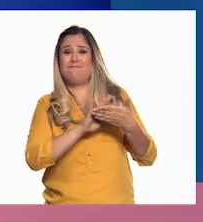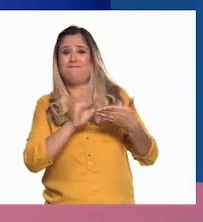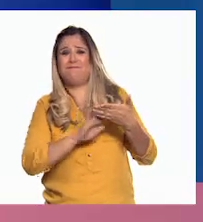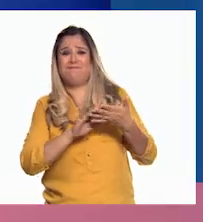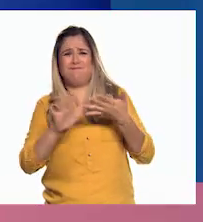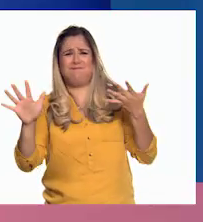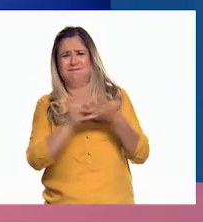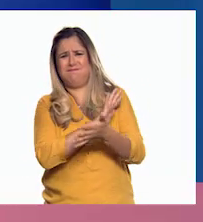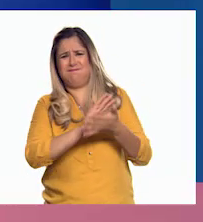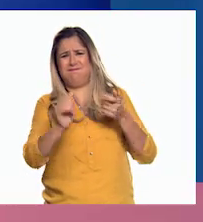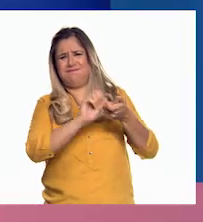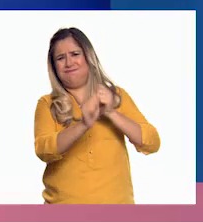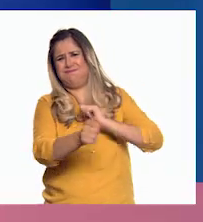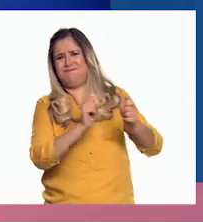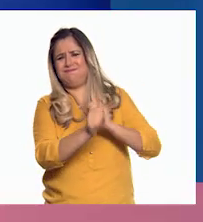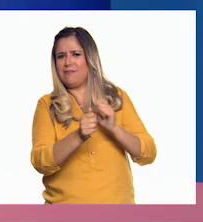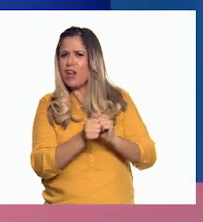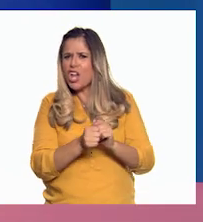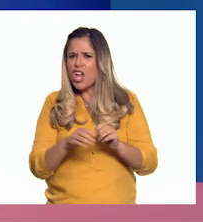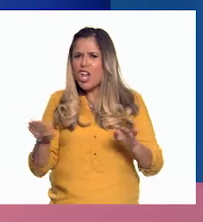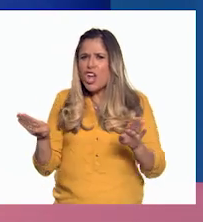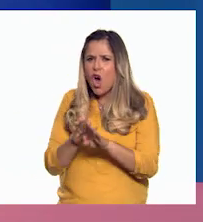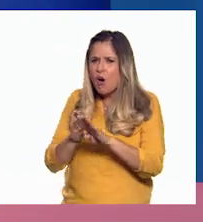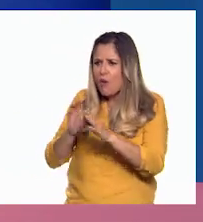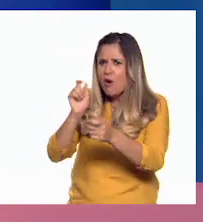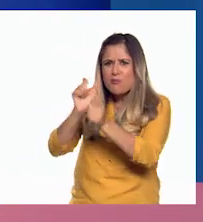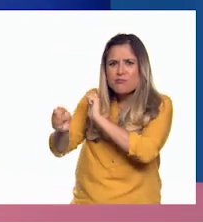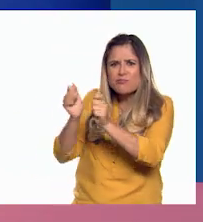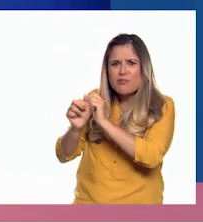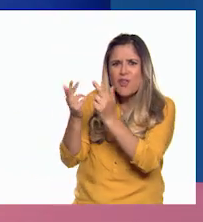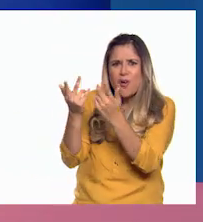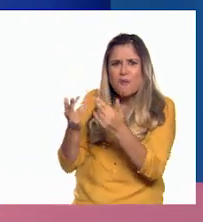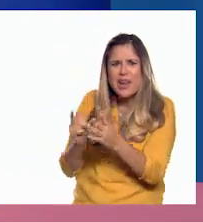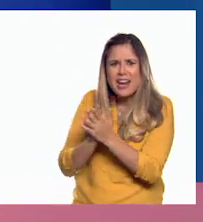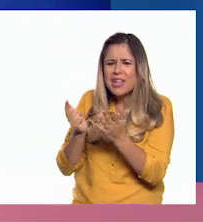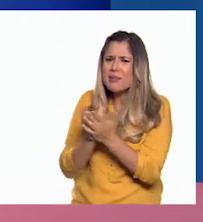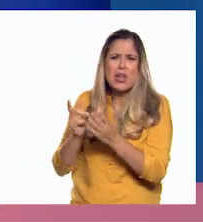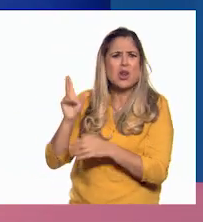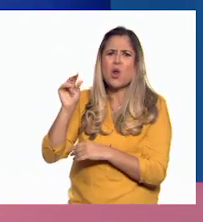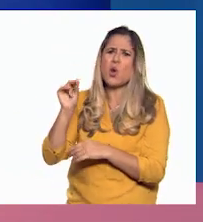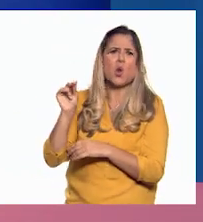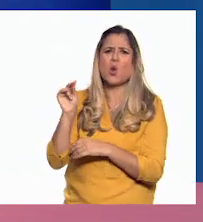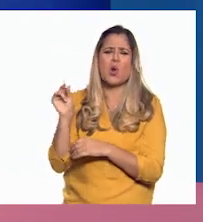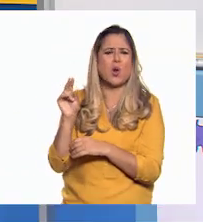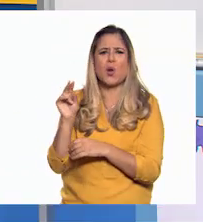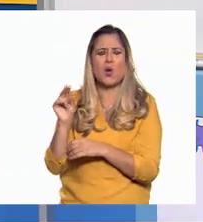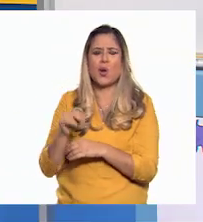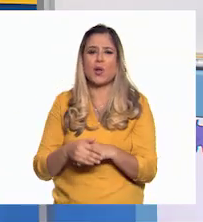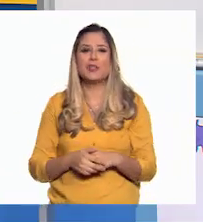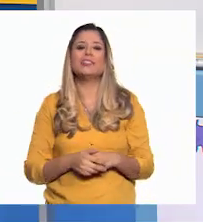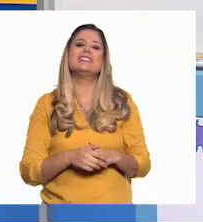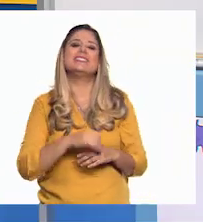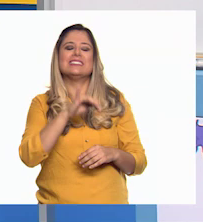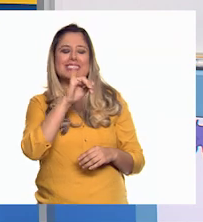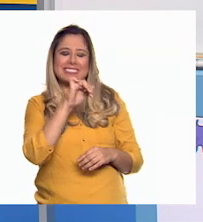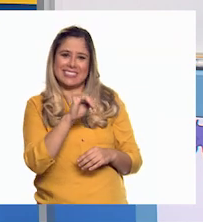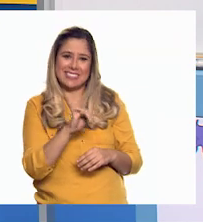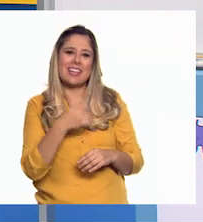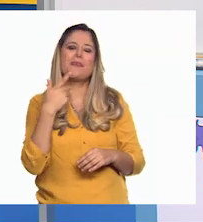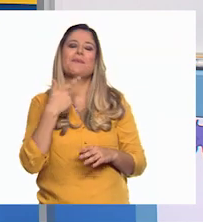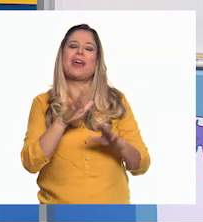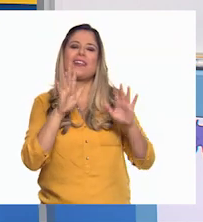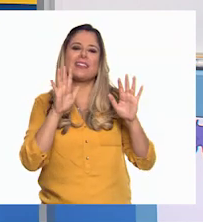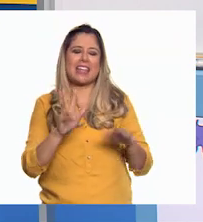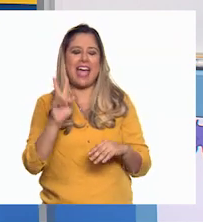¿Qué? No es cierto. ¿Cómo? ¿Destrozar el libro? Ay, no. Eso no. Sí, Raulito. Pero bueno, ya